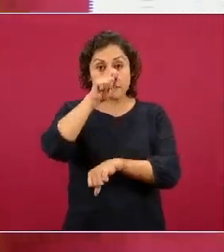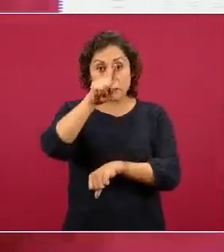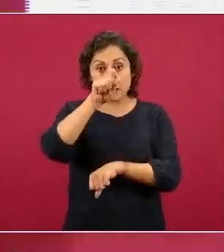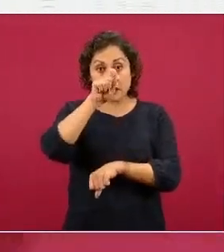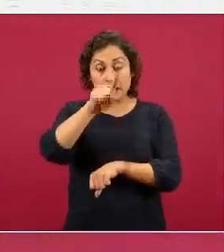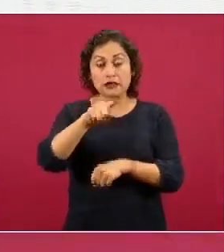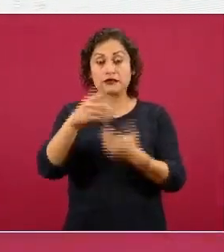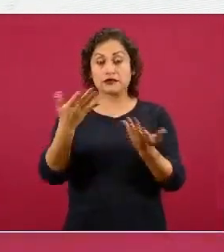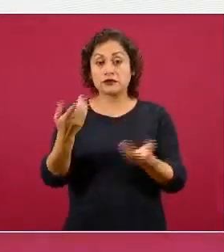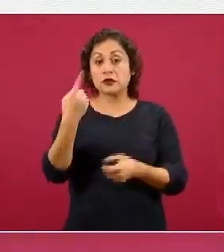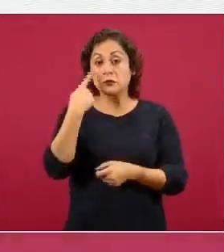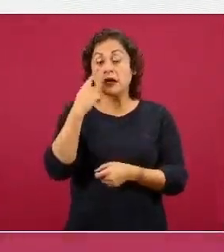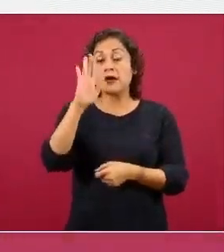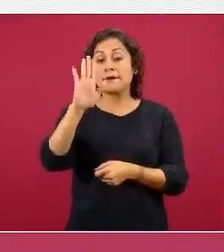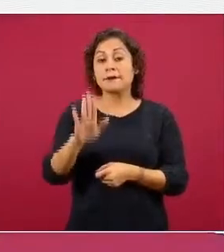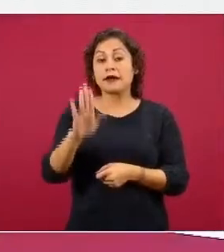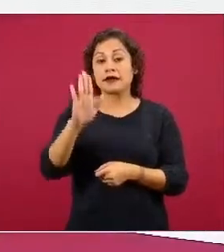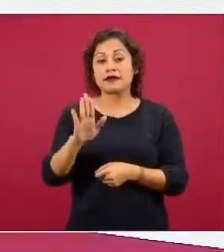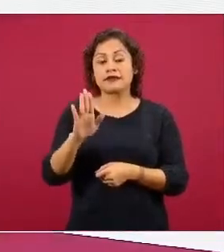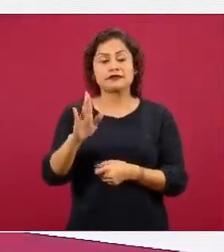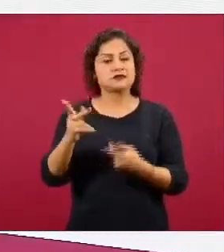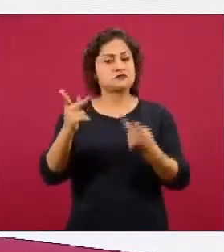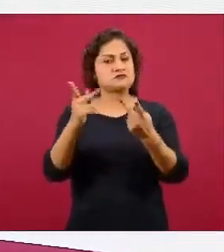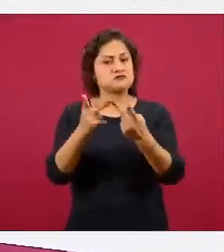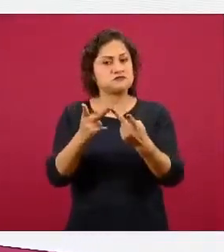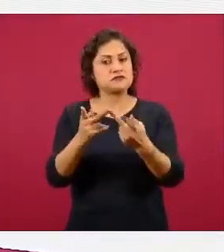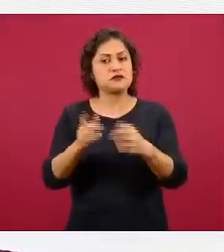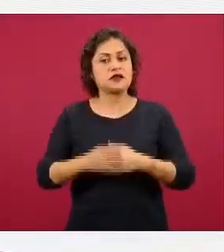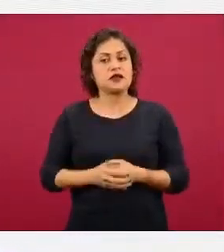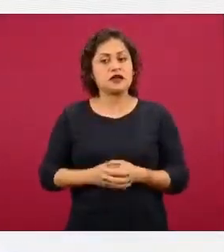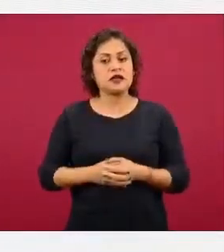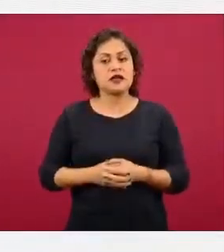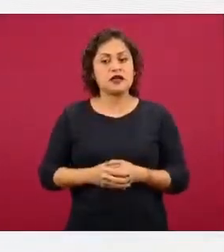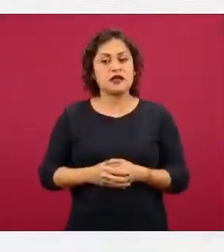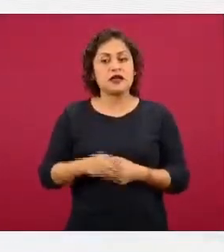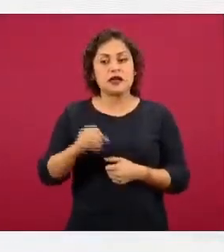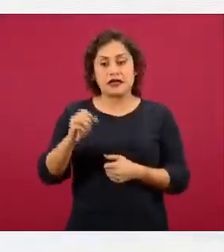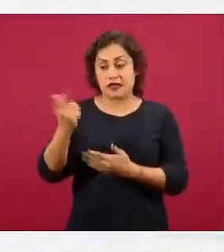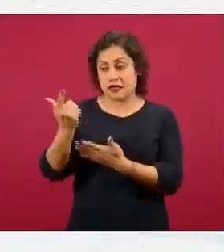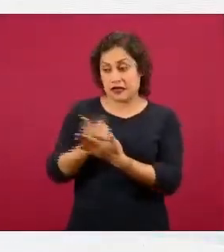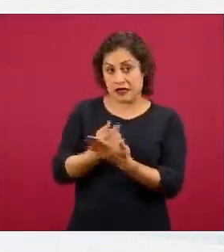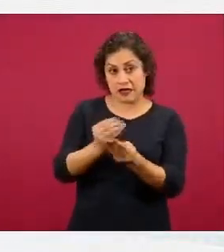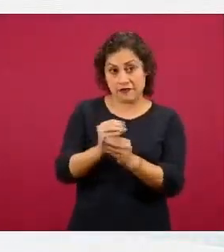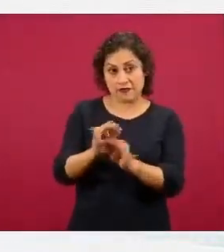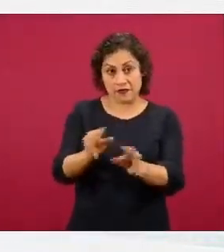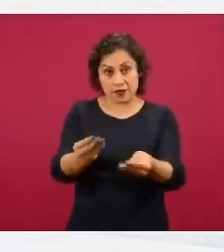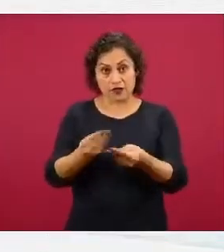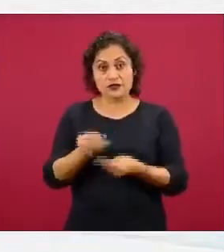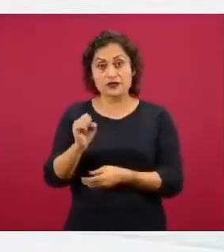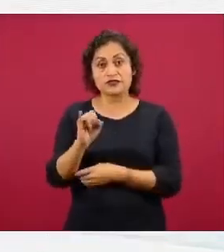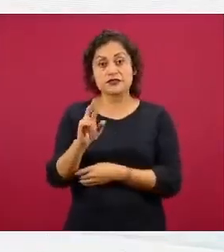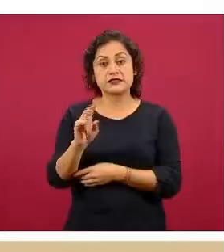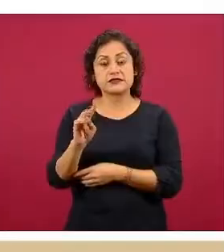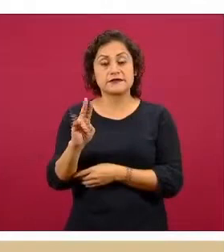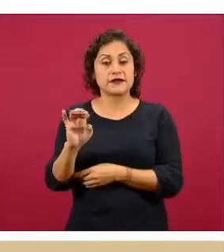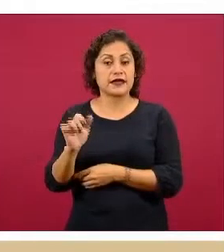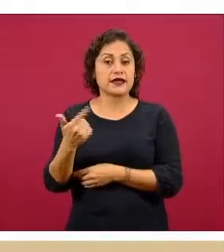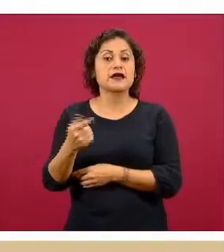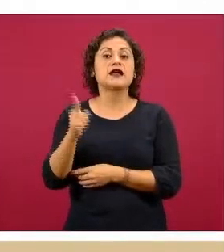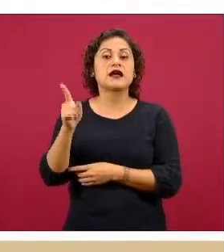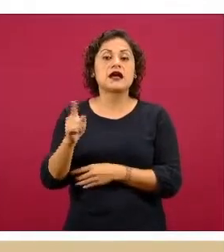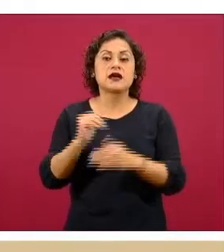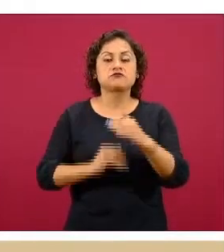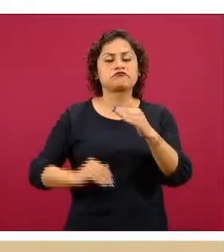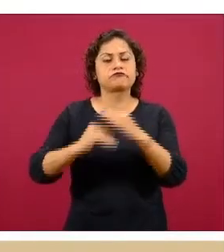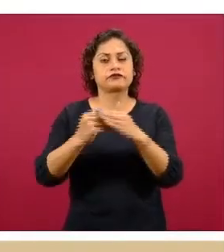muy parecida también a la curva que hemos presentado ya del CISBER, donde tuvimos un ascenso, llegó a un pico máximo en la semana 30